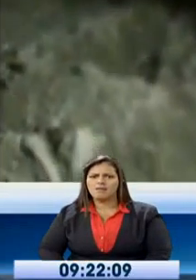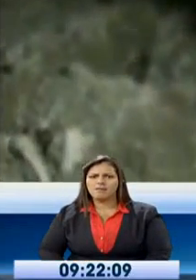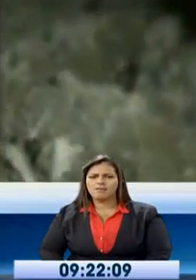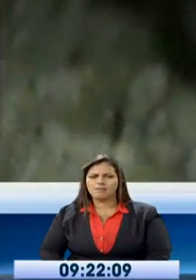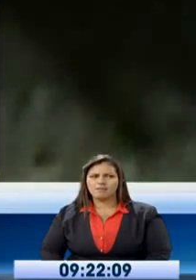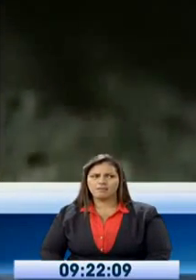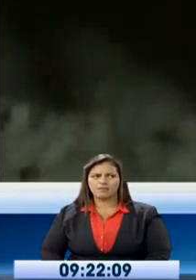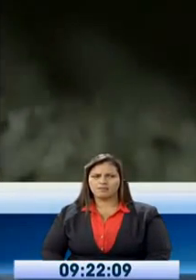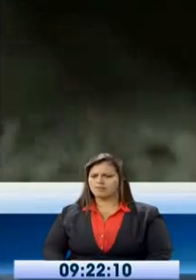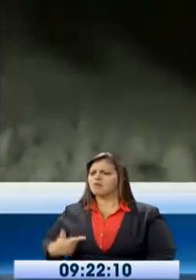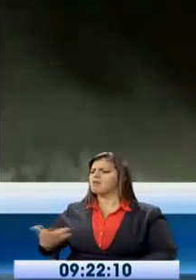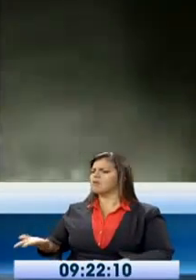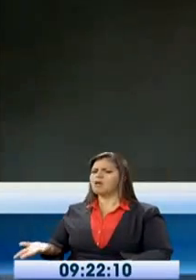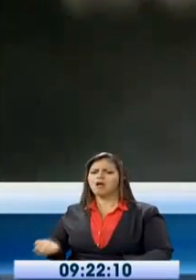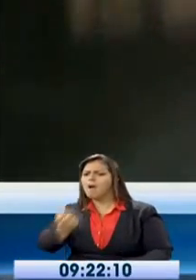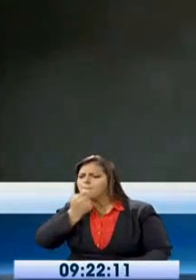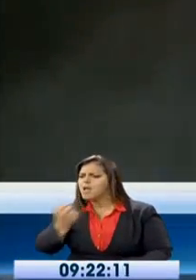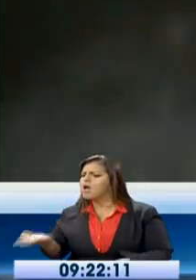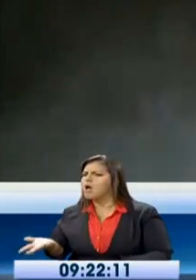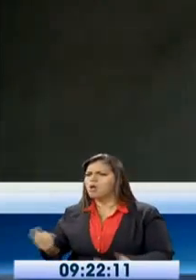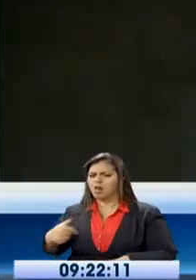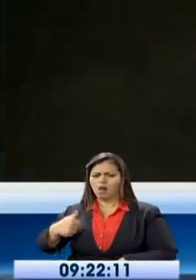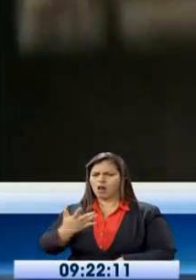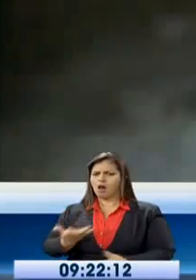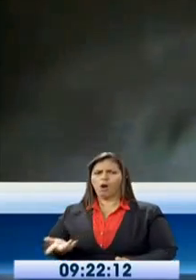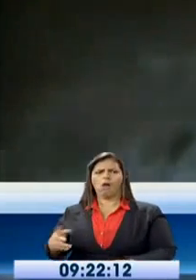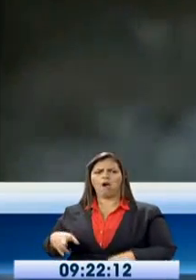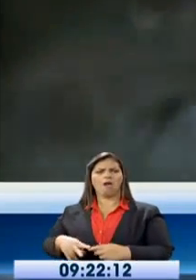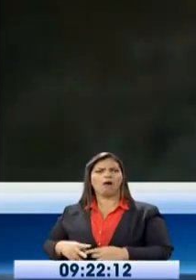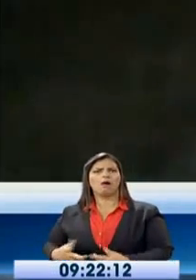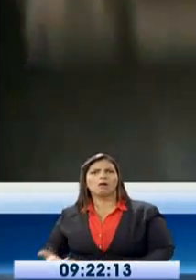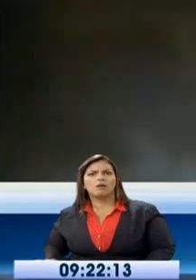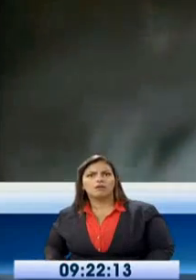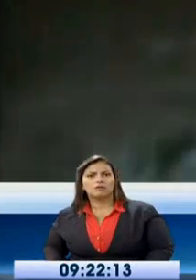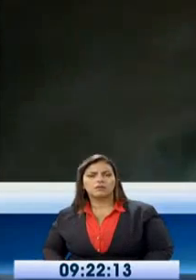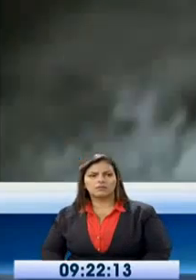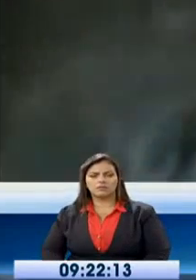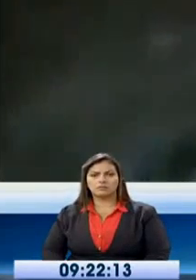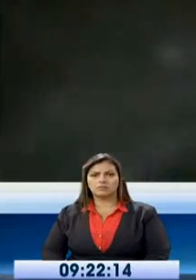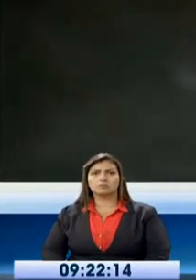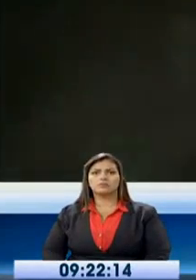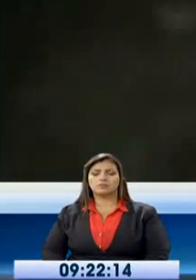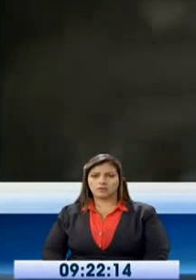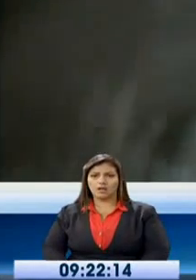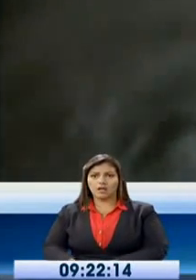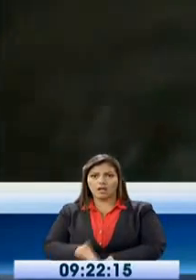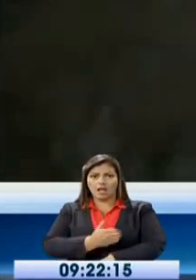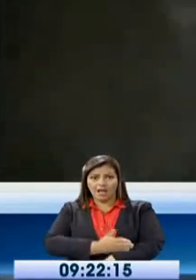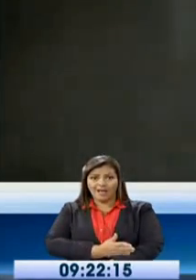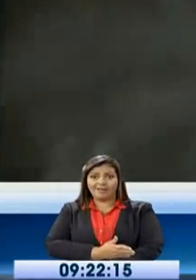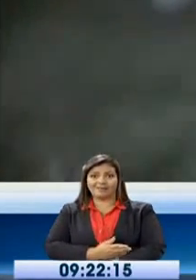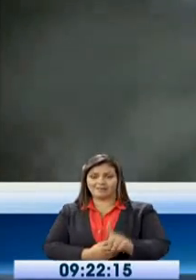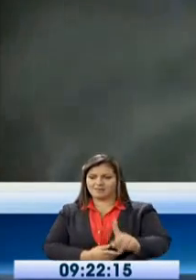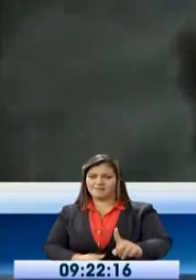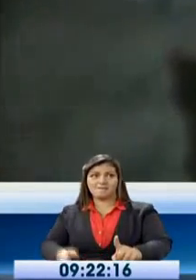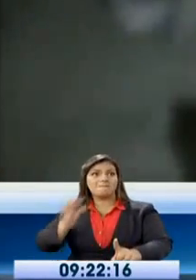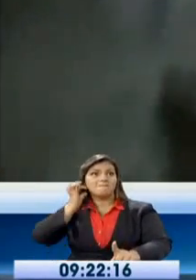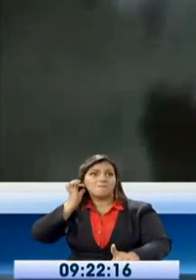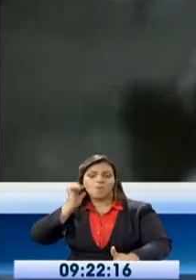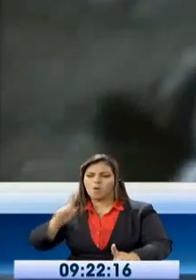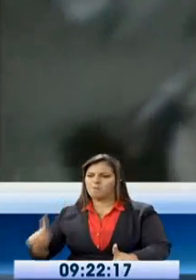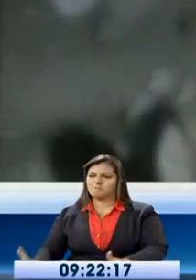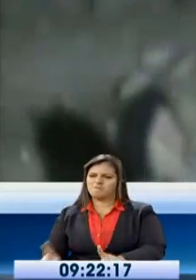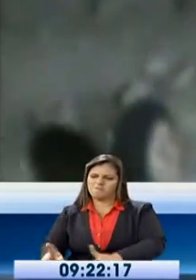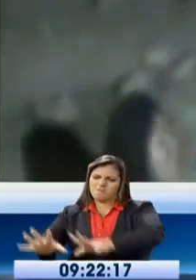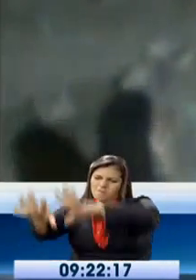piedra? ¿Qué piedra? Este sujeto fue sorprendido cuando golpeaba a su pareja a pedradas tras lanzarla a un